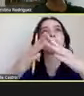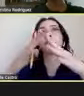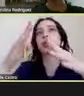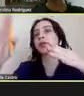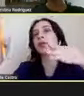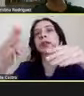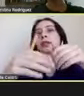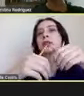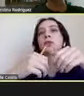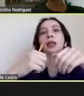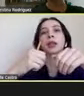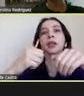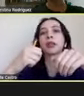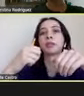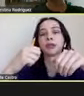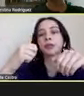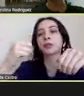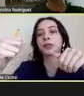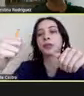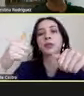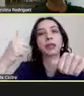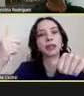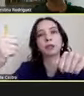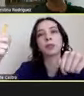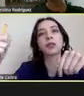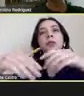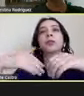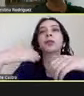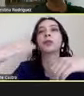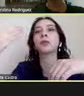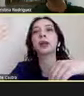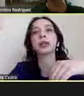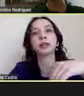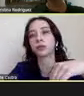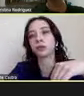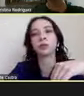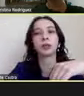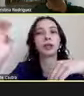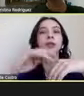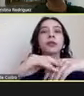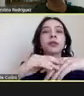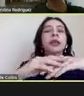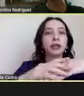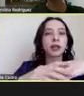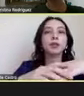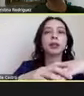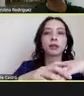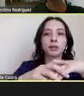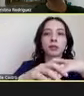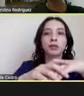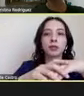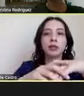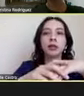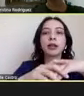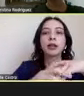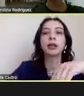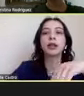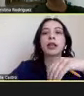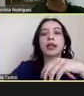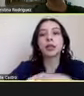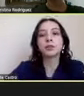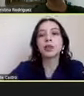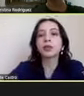te dura? ¿Te dura unas horas? ¿Te dura nada más, como digo, en ese momento o te dura todo un día, ¿no? Es algo que debemos